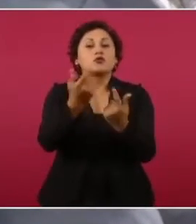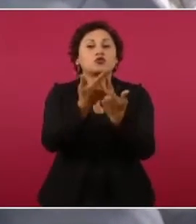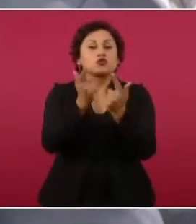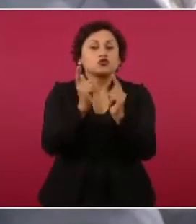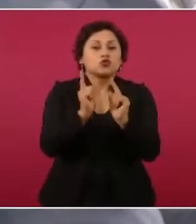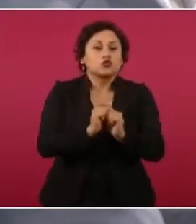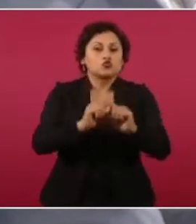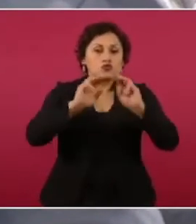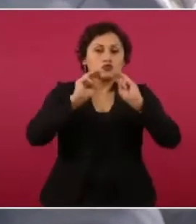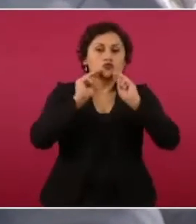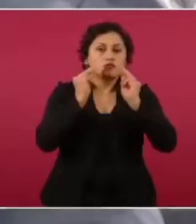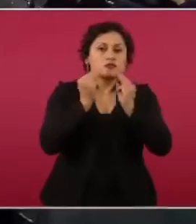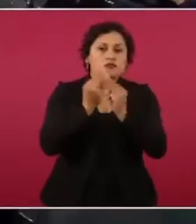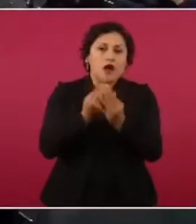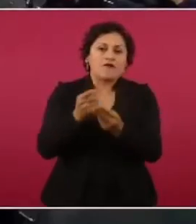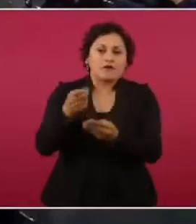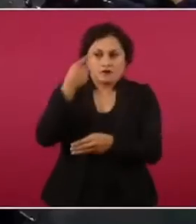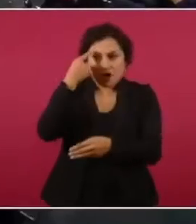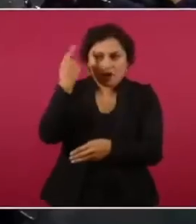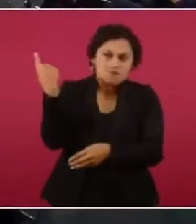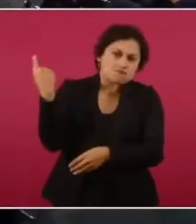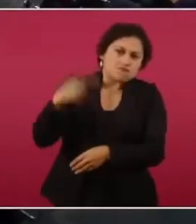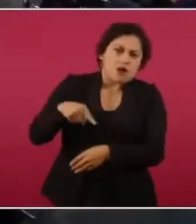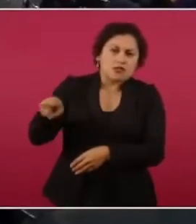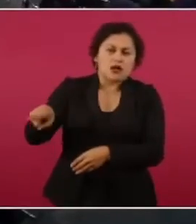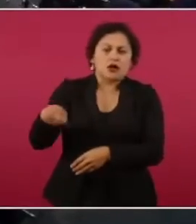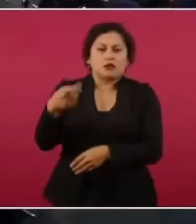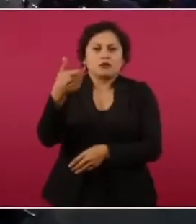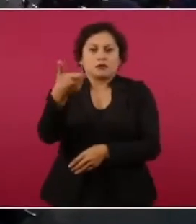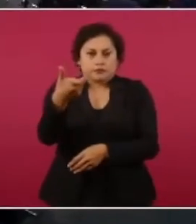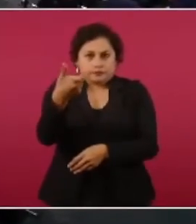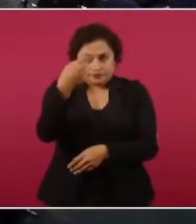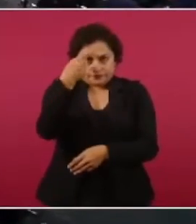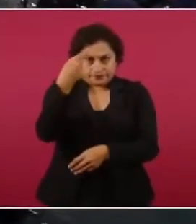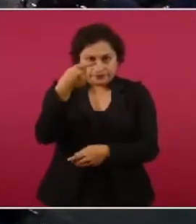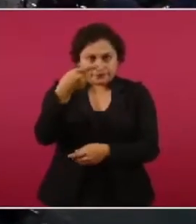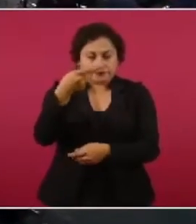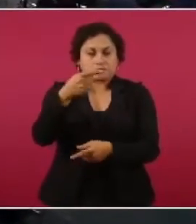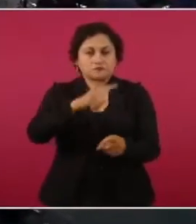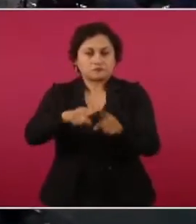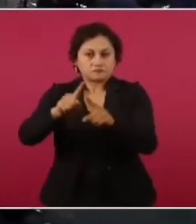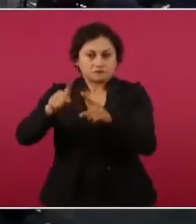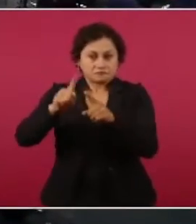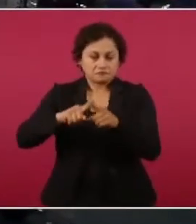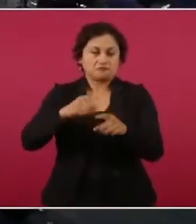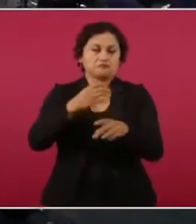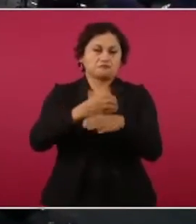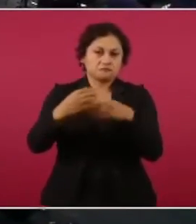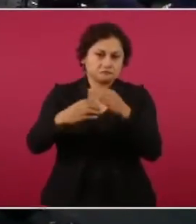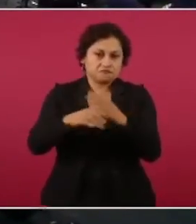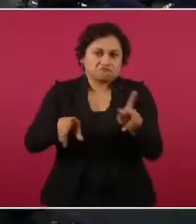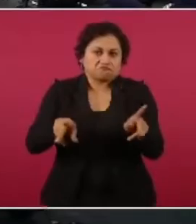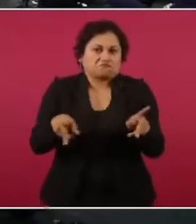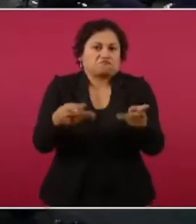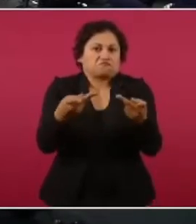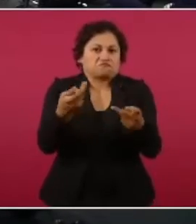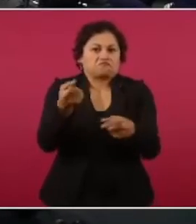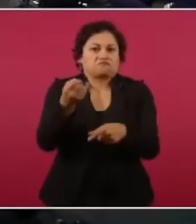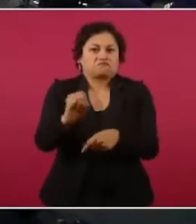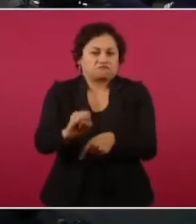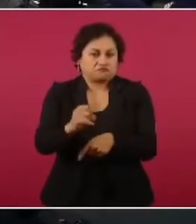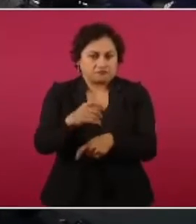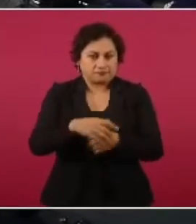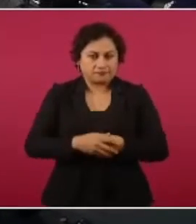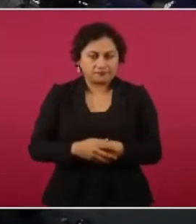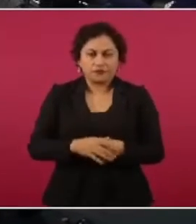den ciertos precios, para que se haga toda una red de compra, venta de este tipo de materiales, y que, bueno, en algunos casos incluso